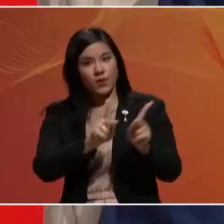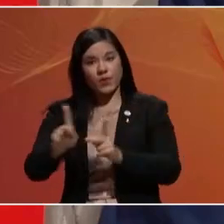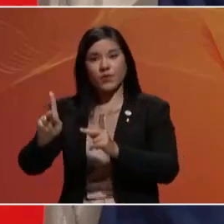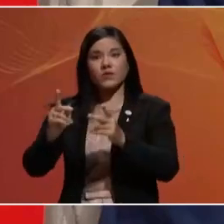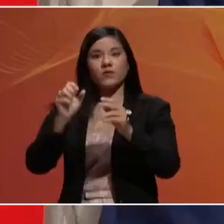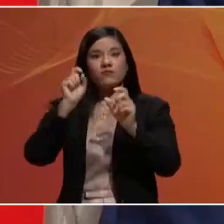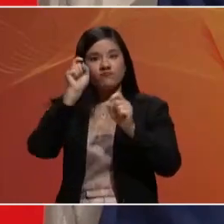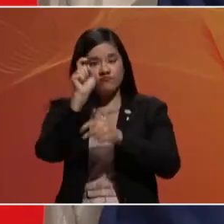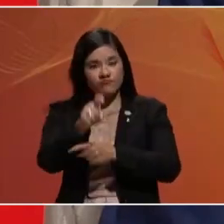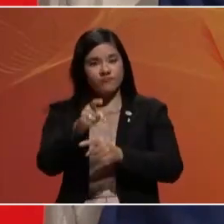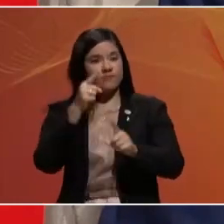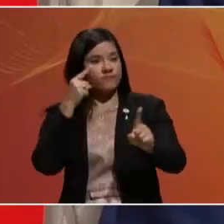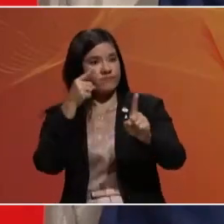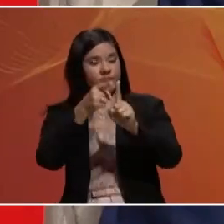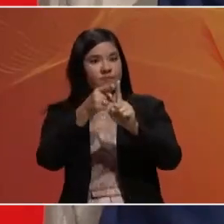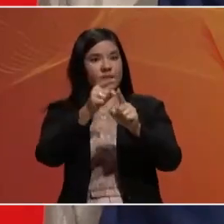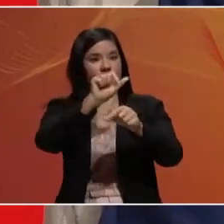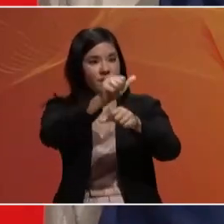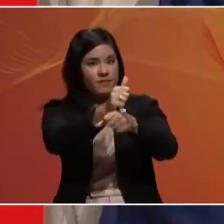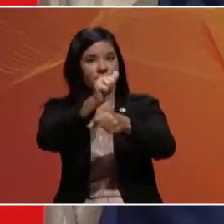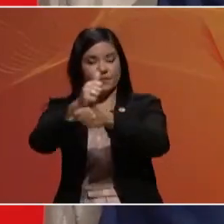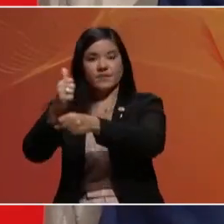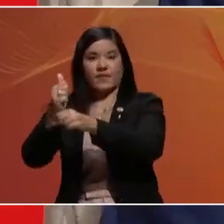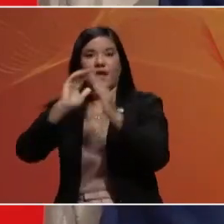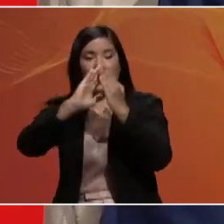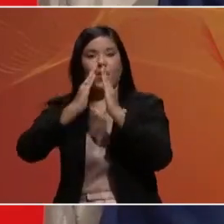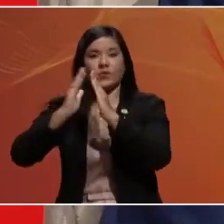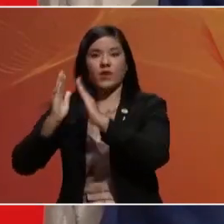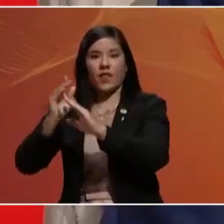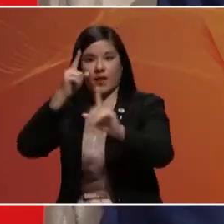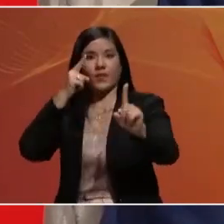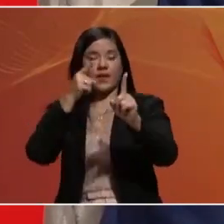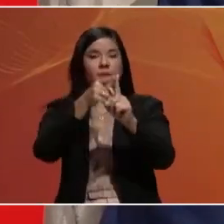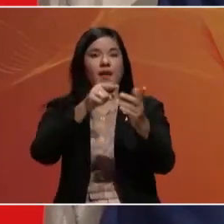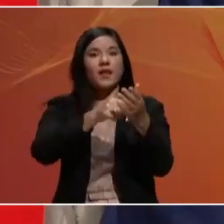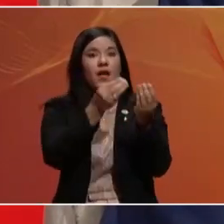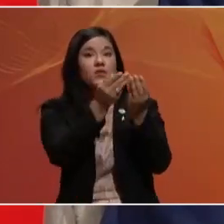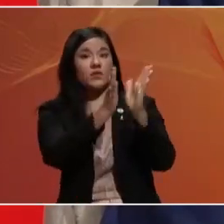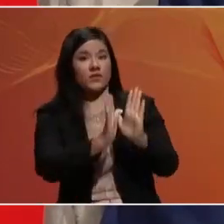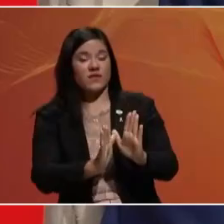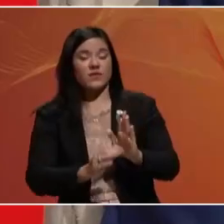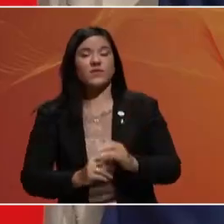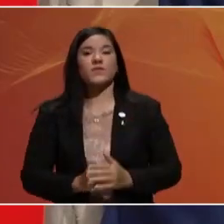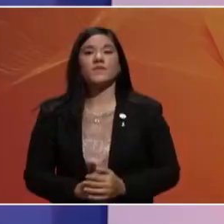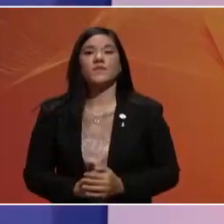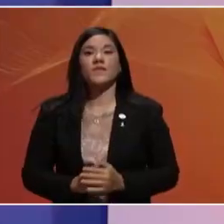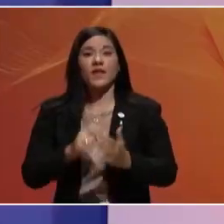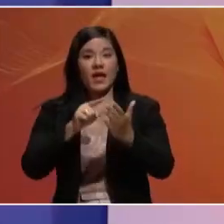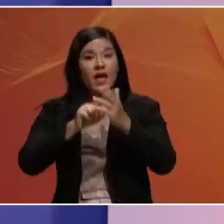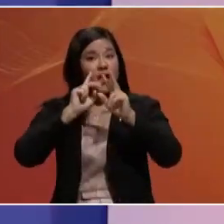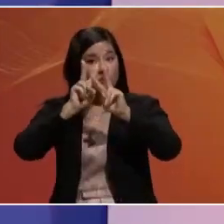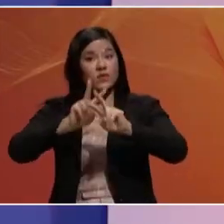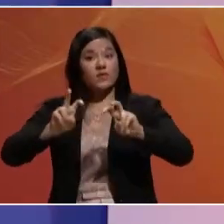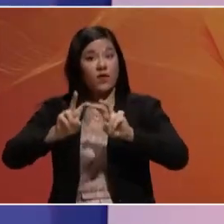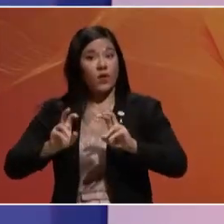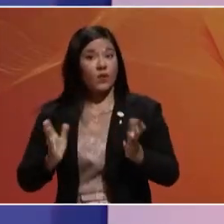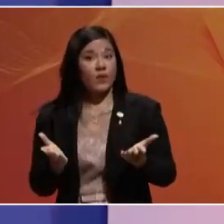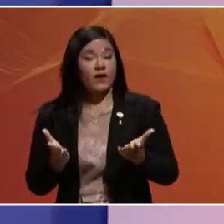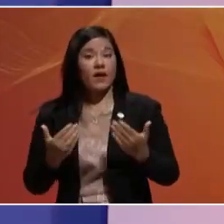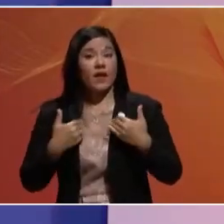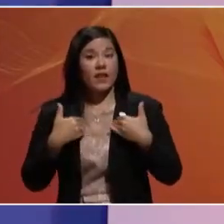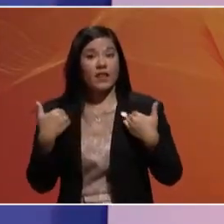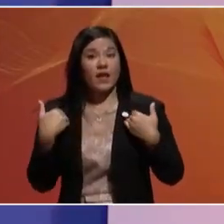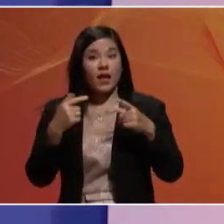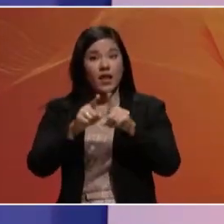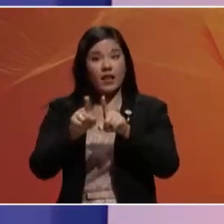ofrecer a la institución y a los ciudadanos que demandan esos servicios. Y eso se evalúa, eso también tiene